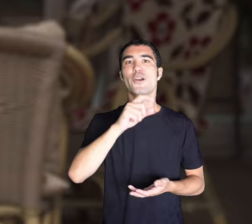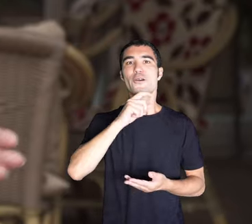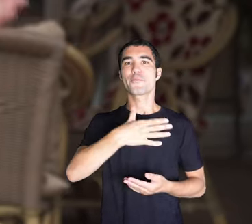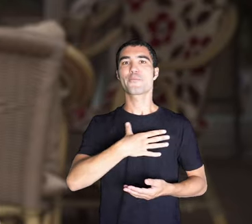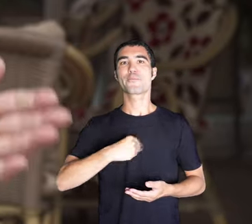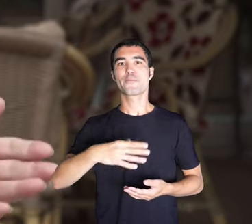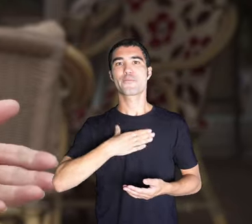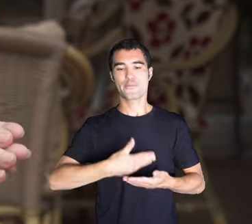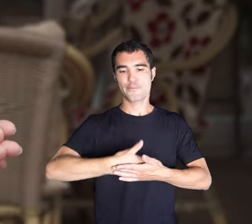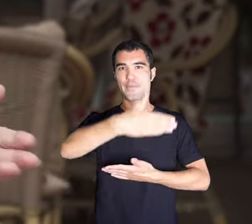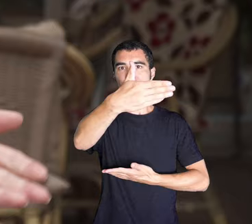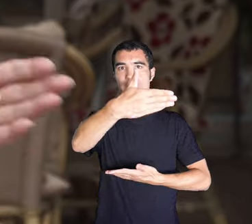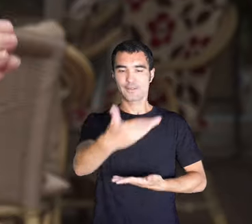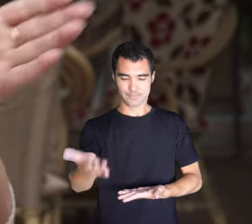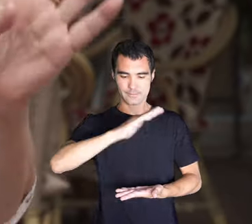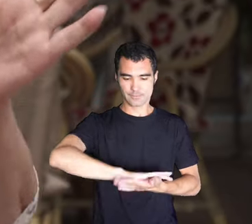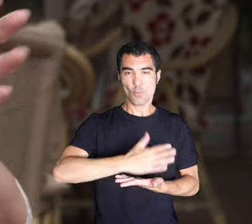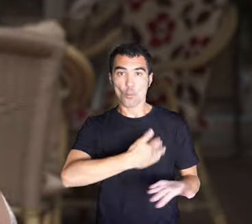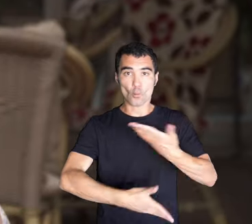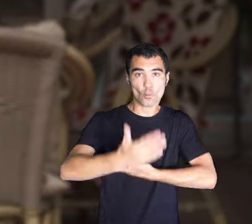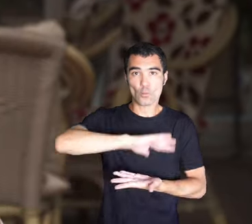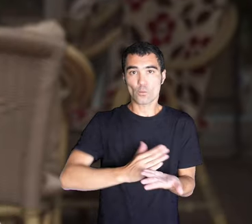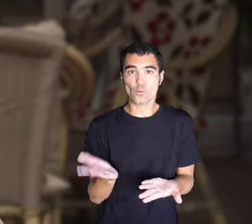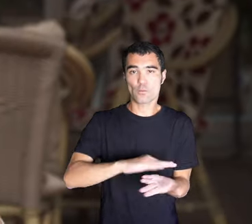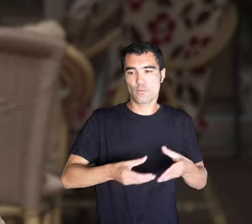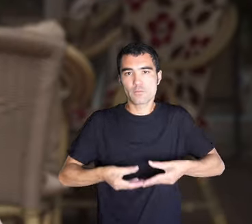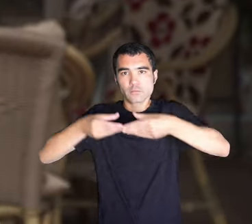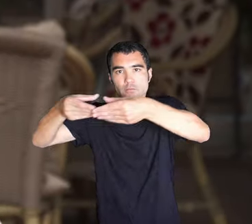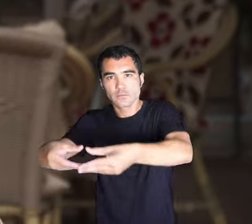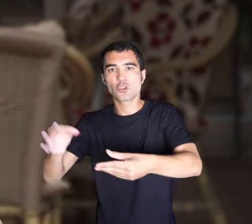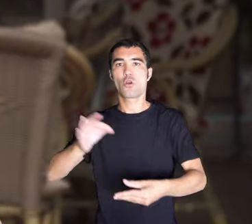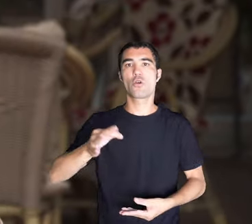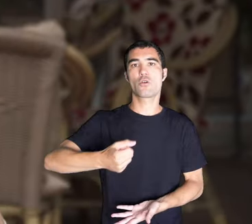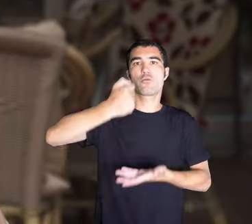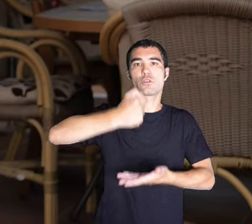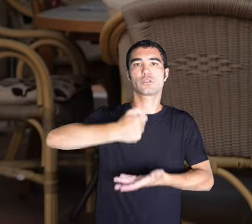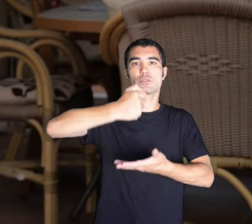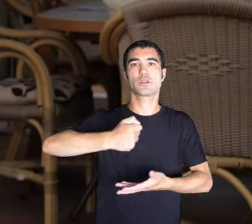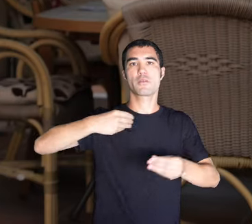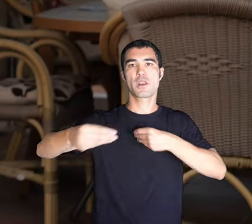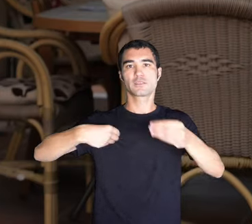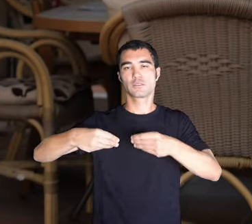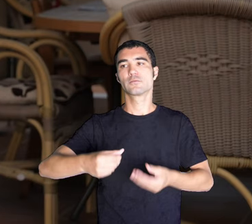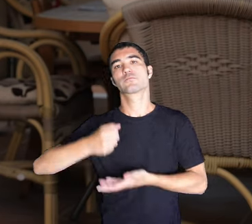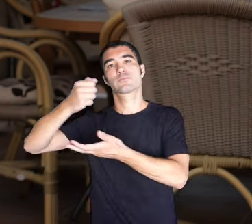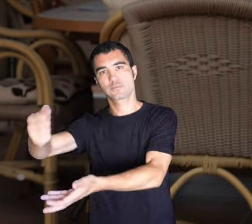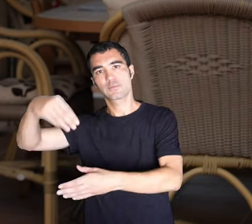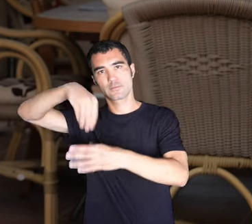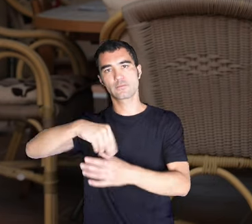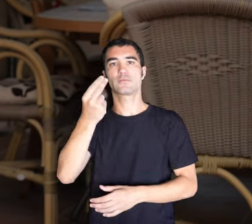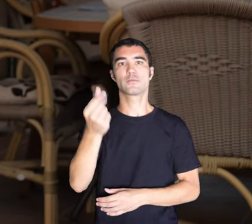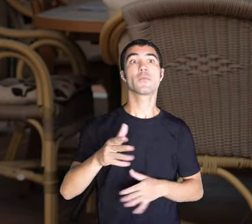una hoja de periódico bien doblada normalmente o una bolsa de plástico. Realmente las